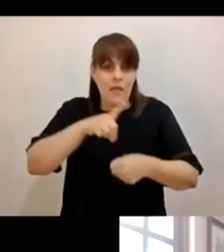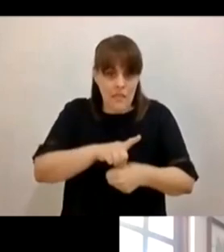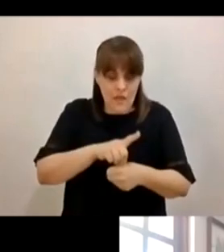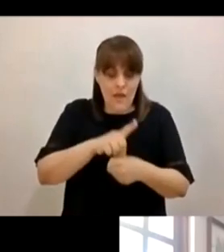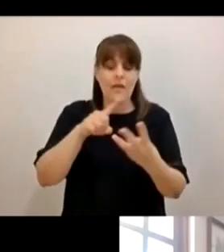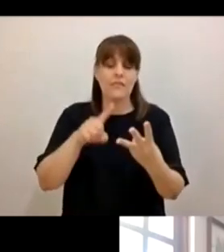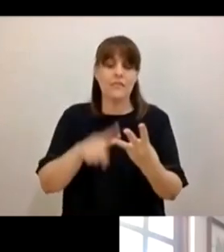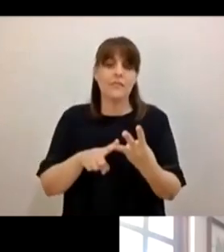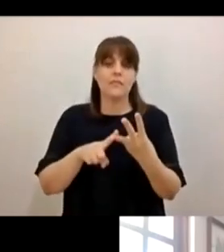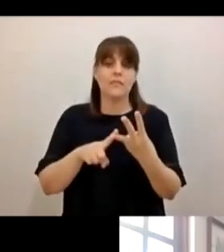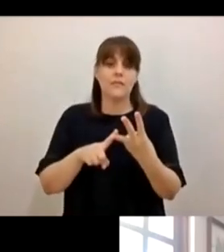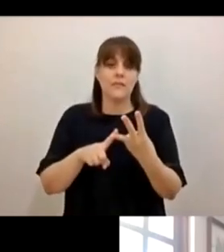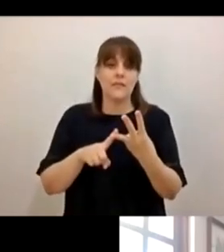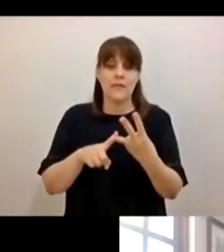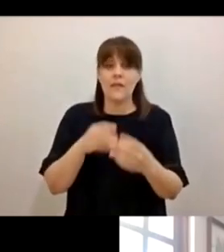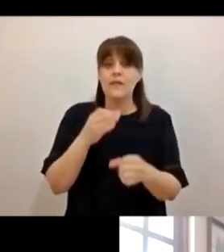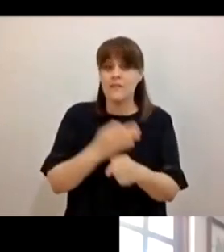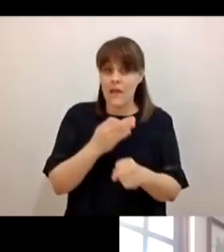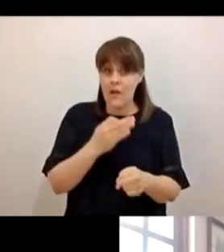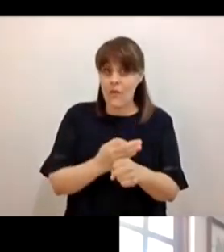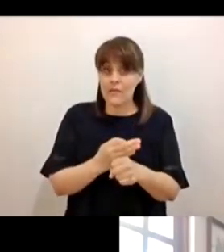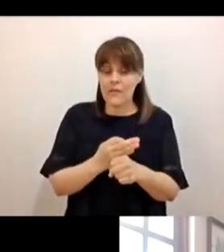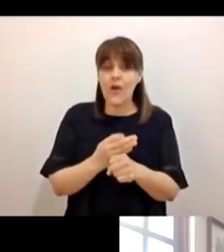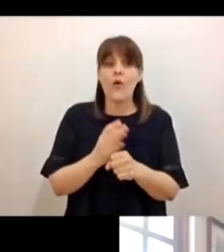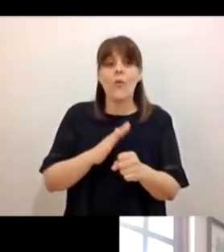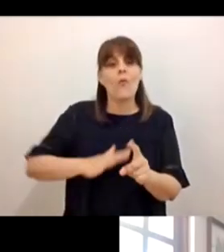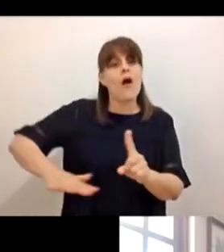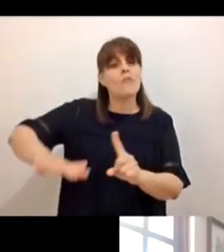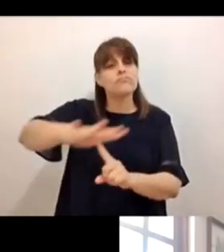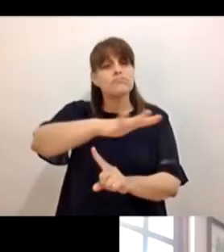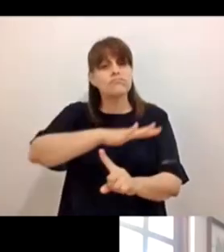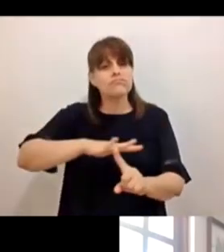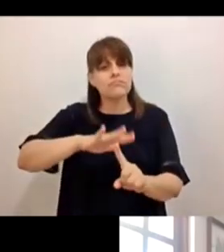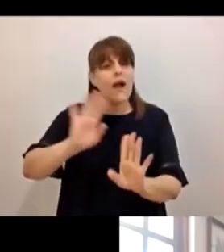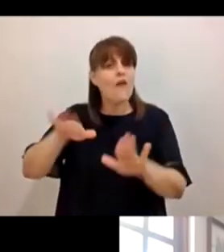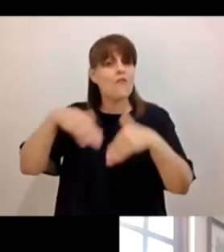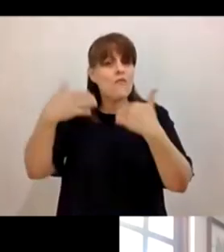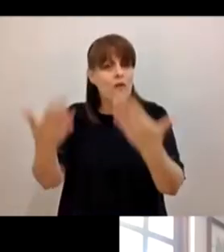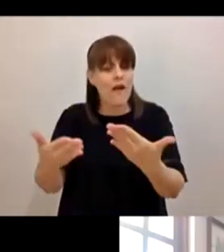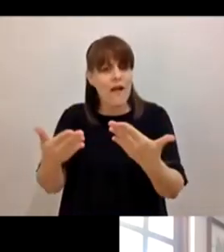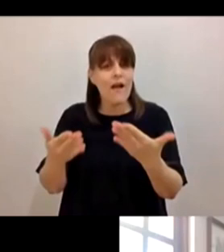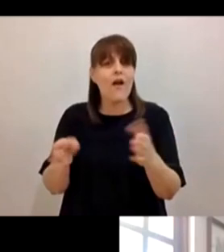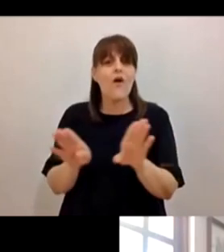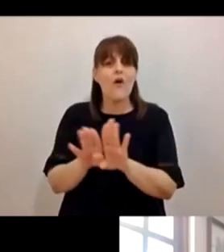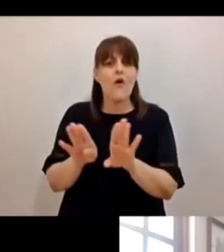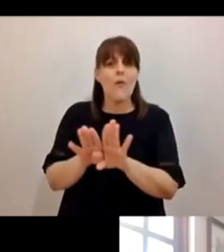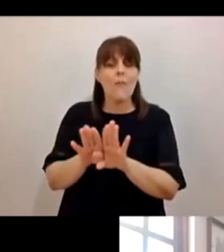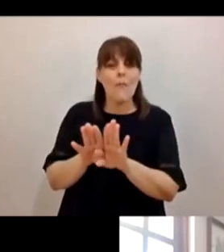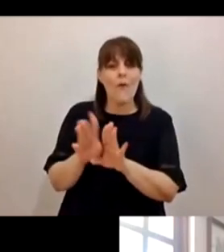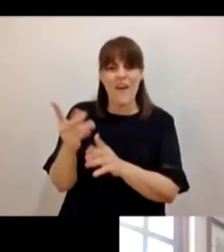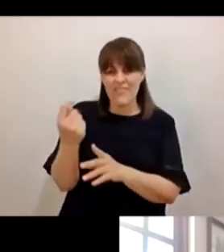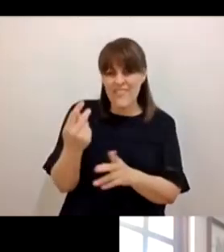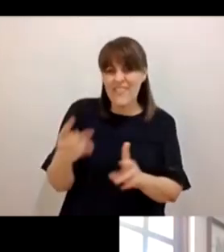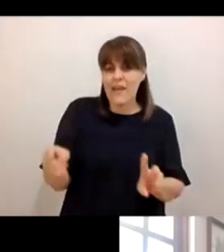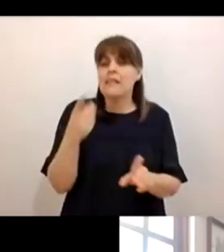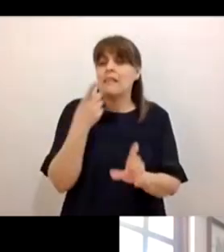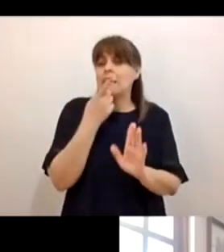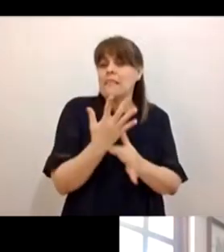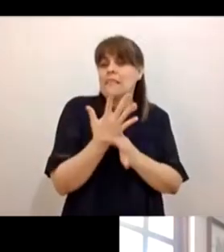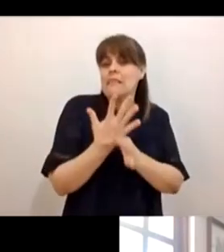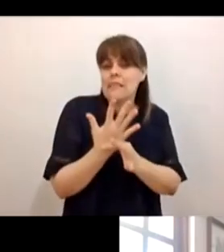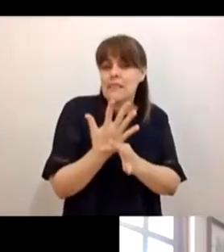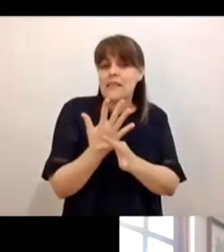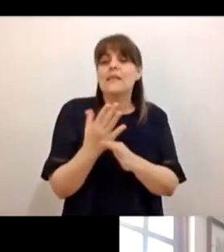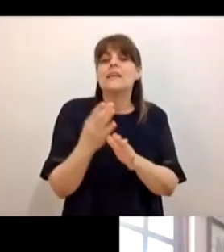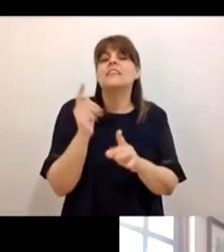muy buena medida ahora hasta del mercado que nos vende también una forma de ser madres y de ser padres que se basa en la